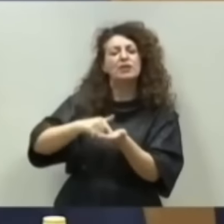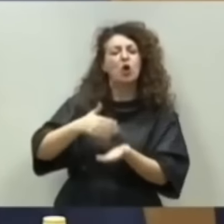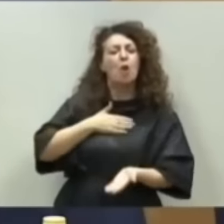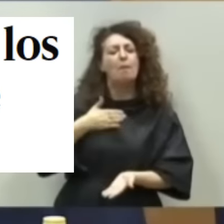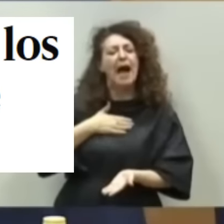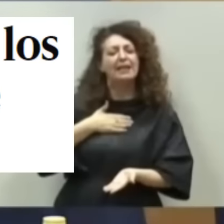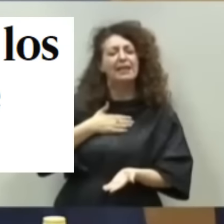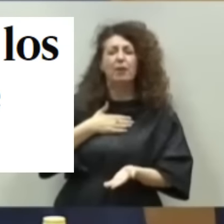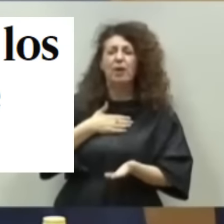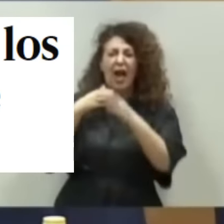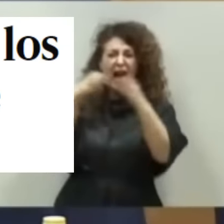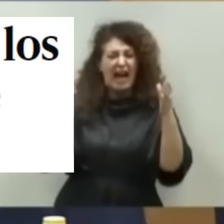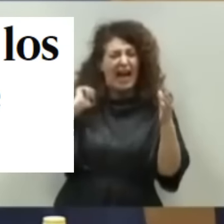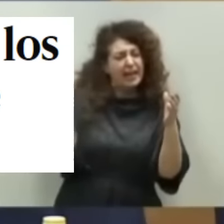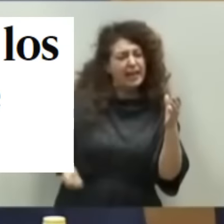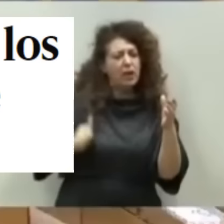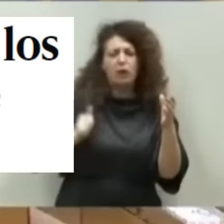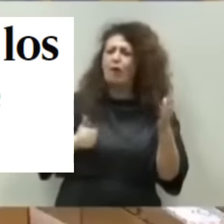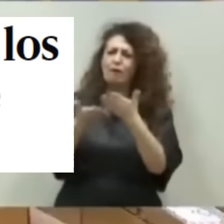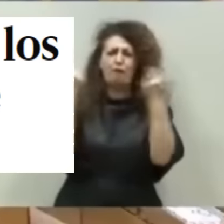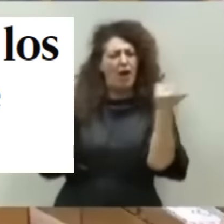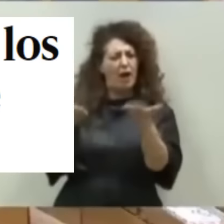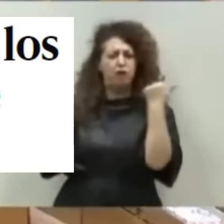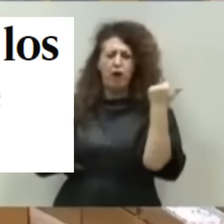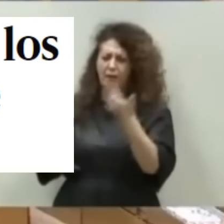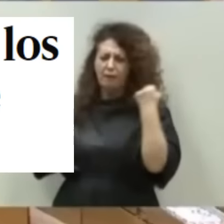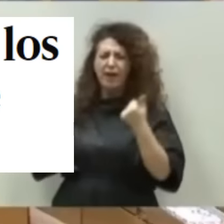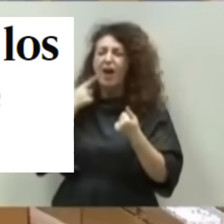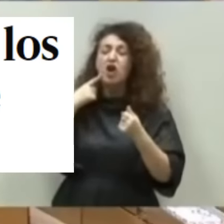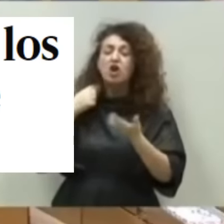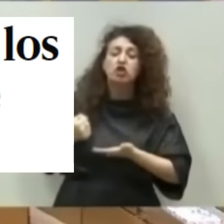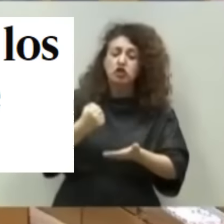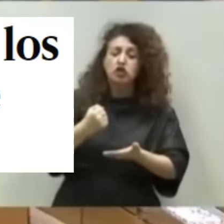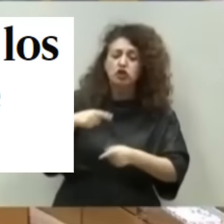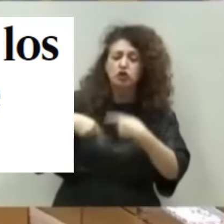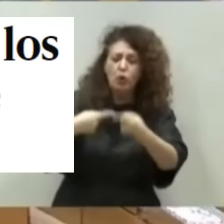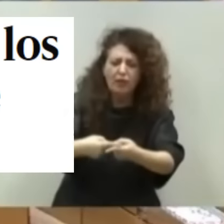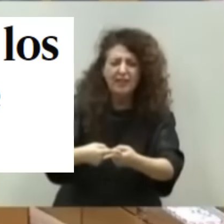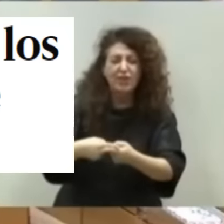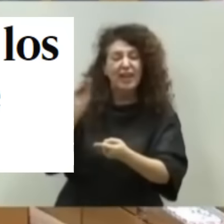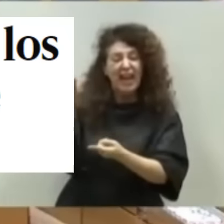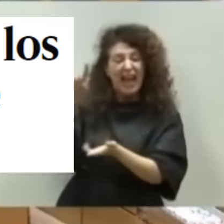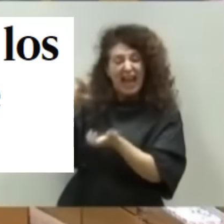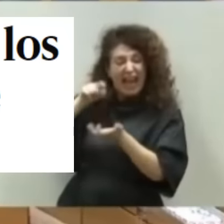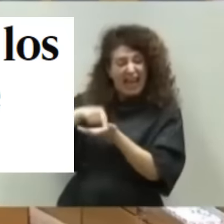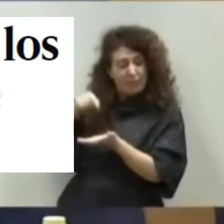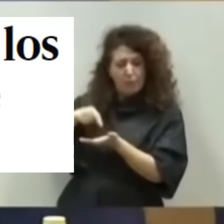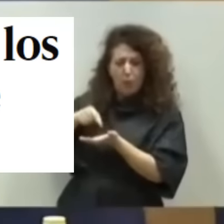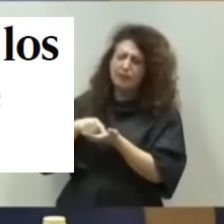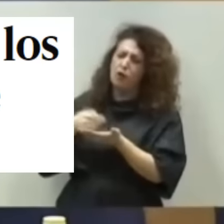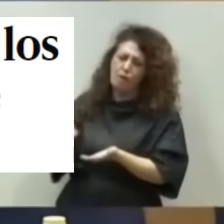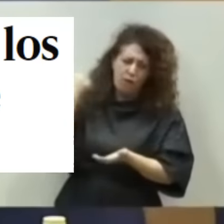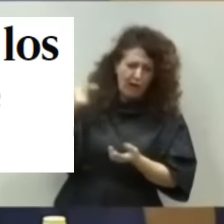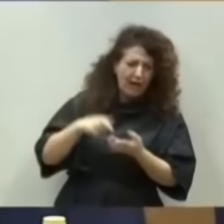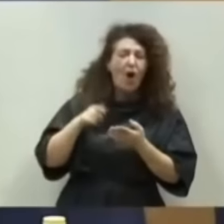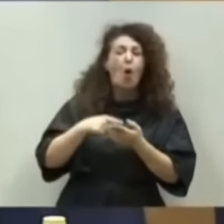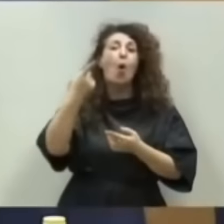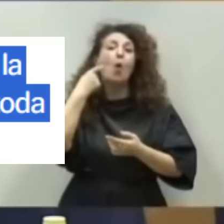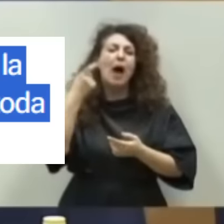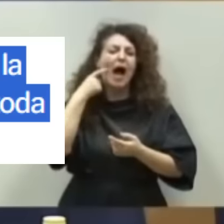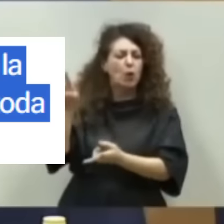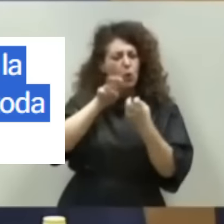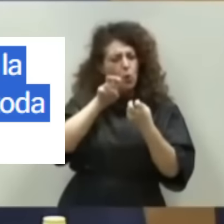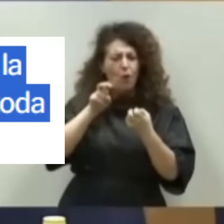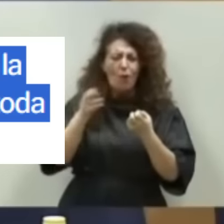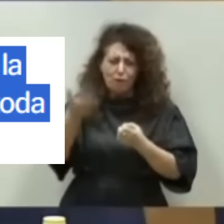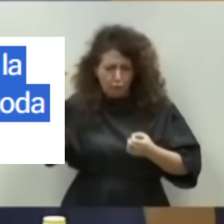grandes fortunas, la eliminación del impuesto de sucesiones, la eliminación del impuesto a la banca y a las grandes energéticas. Ustedes hablan de pobreza,